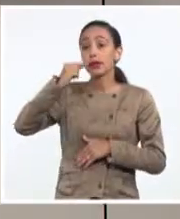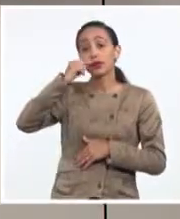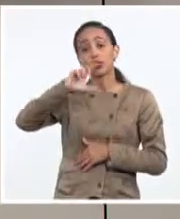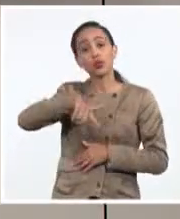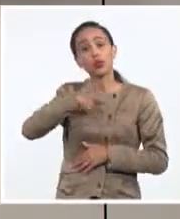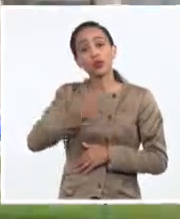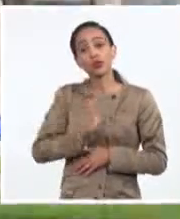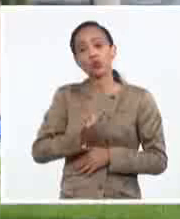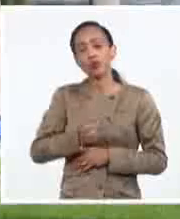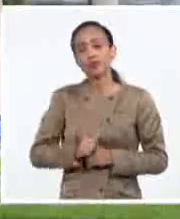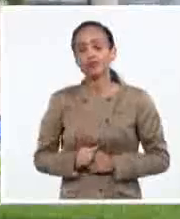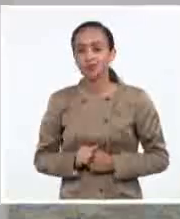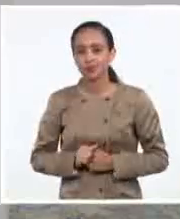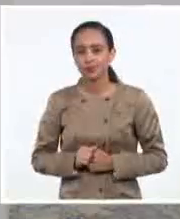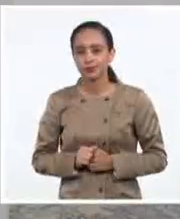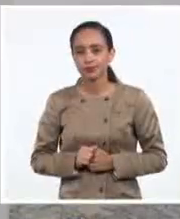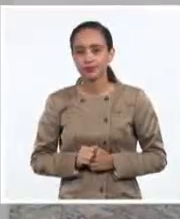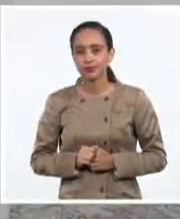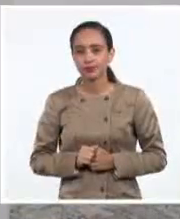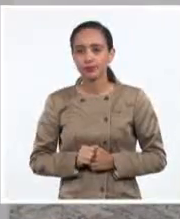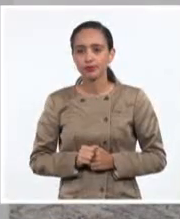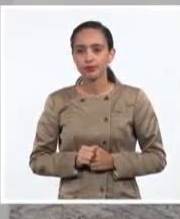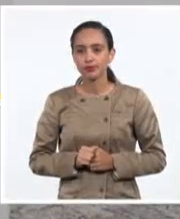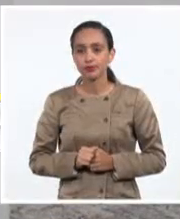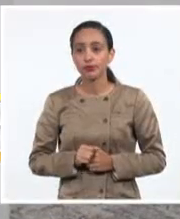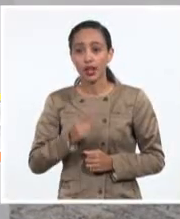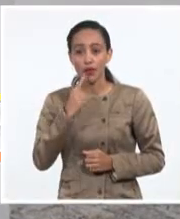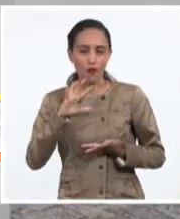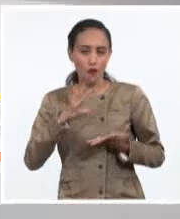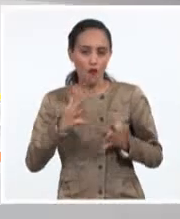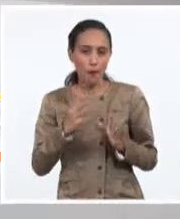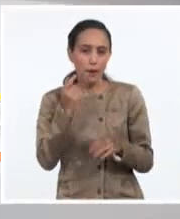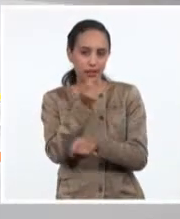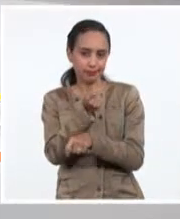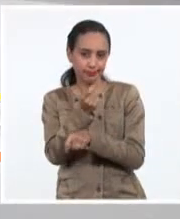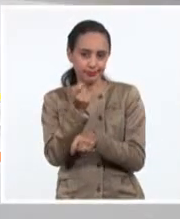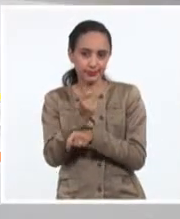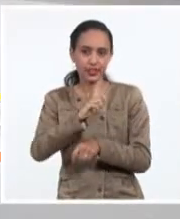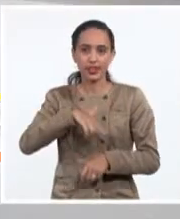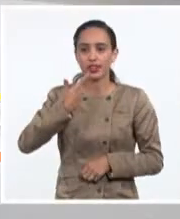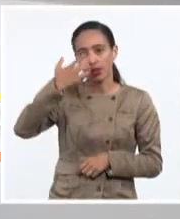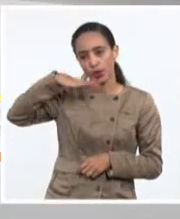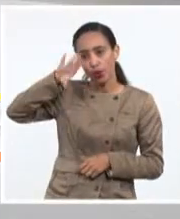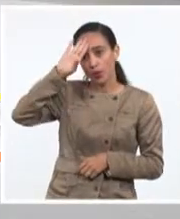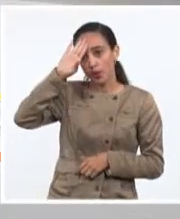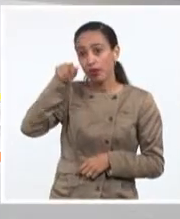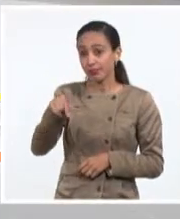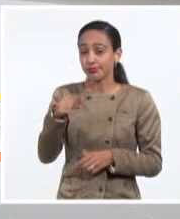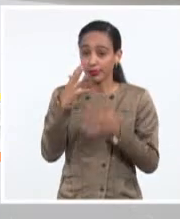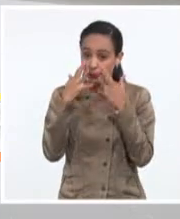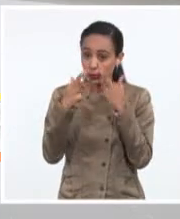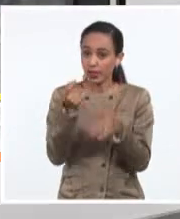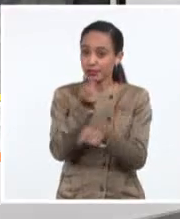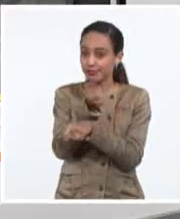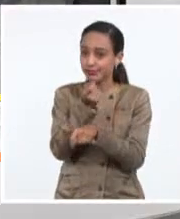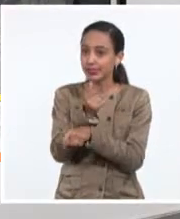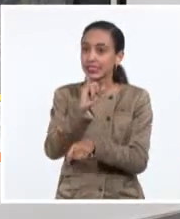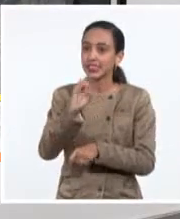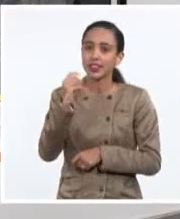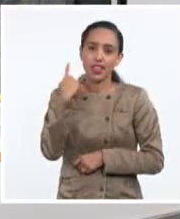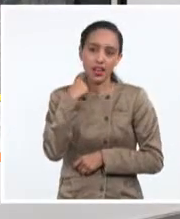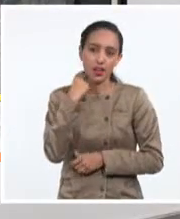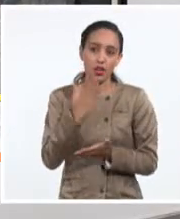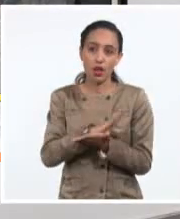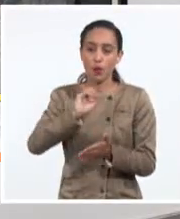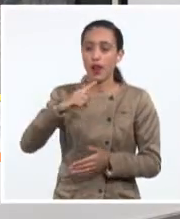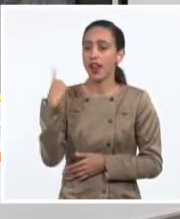Alpidio Alonso. Testimonio del rigor de la enseñanza artística en Cuba y de la ingente labor formativa durante 6 décadas de la Escuela Nacional